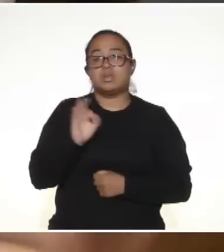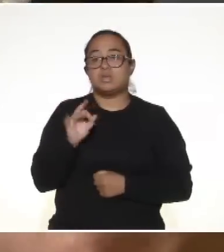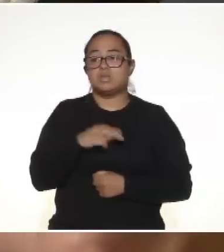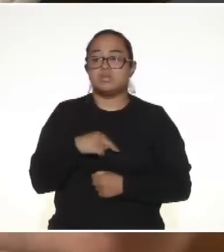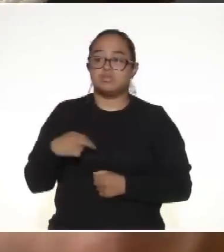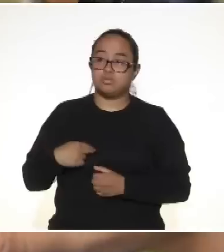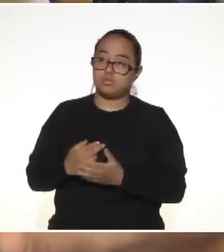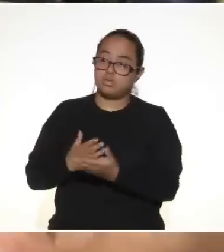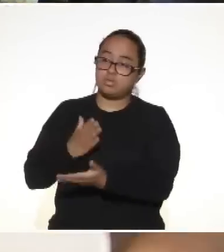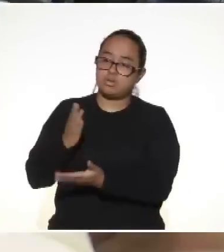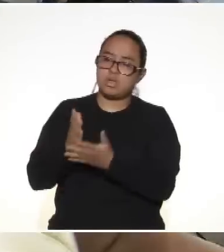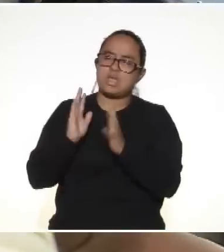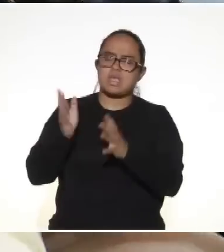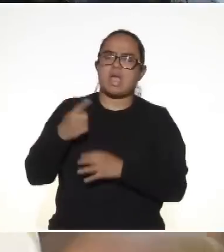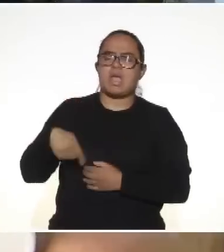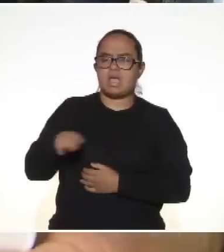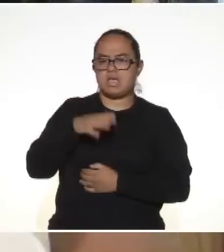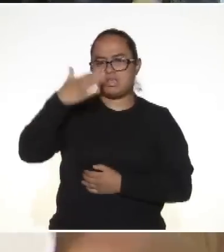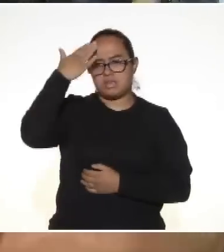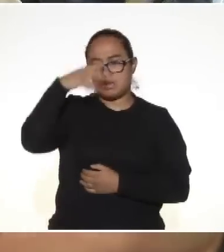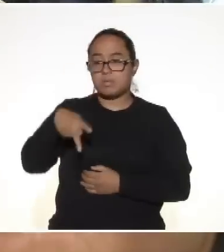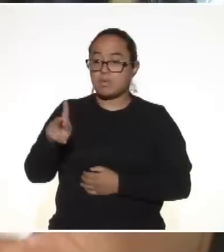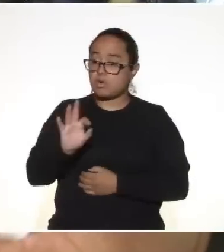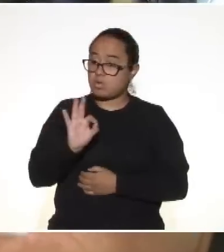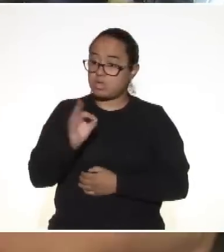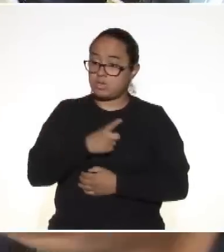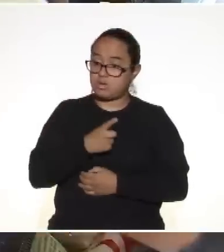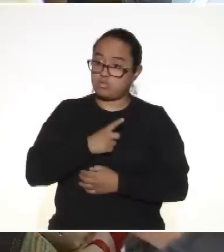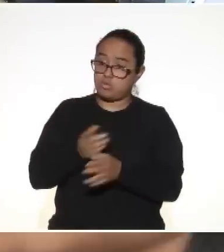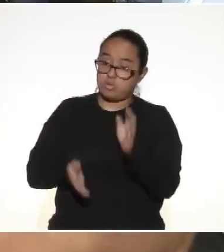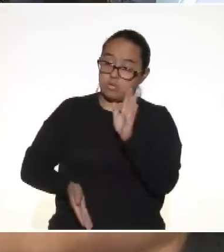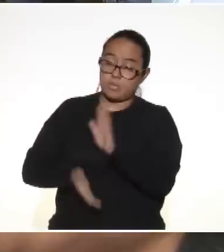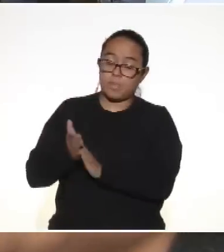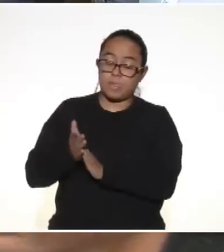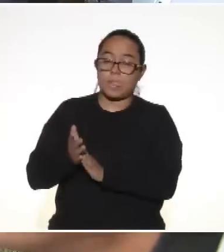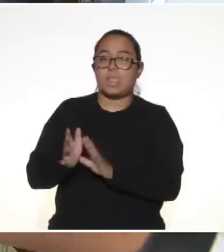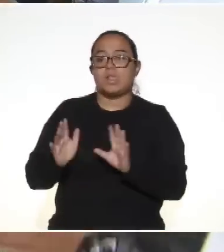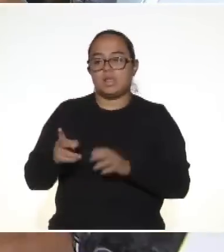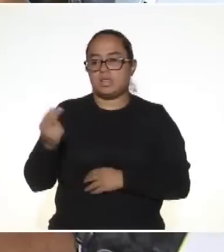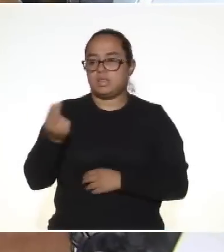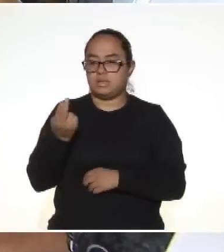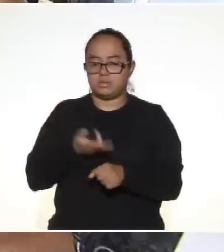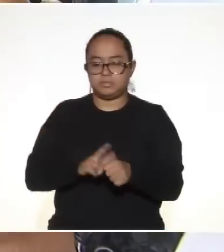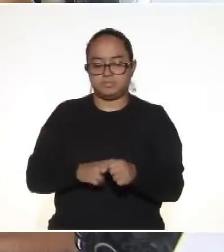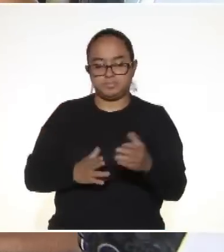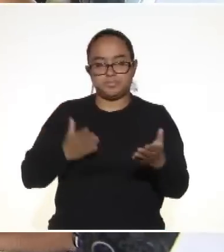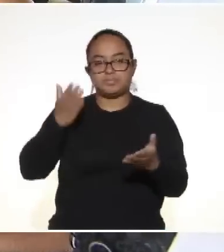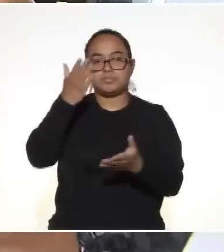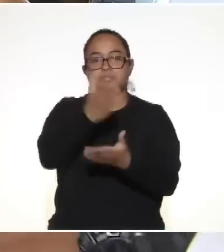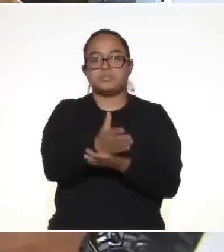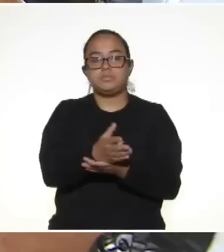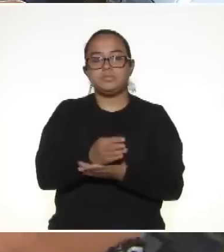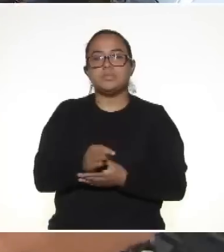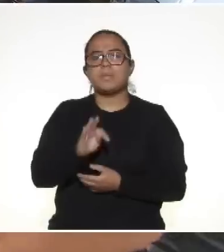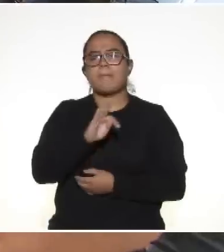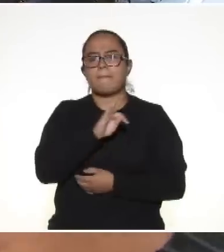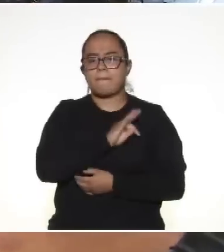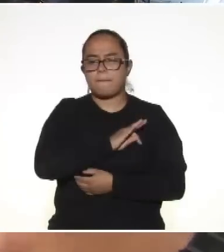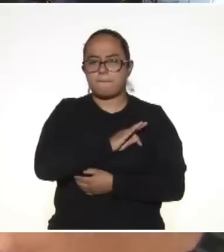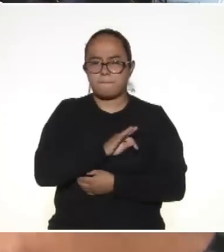llegamos, ya contamos con la unidad, pero si este paciente sabe por sus medios, entonces lo prudente es que vaya a algún hospital y que ahí se le realice